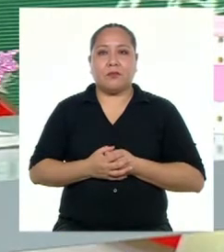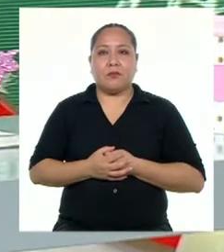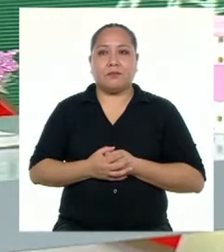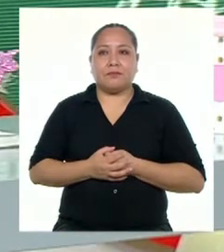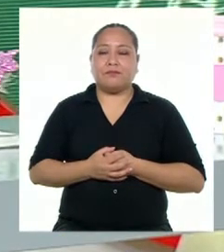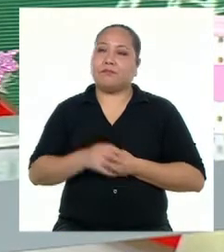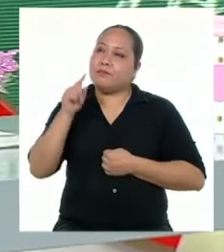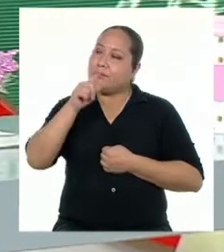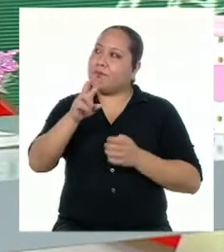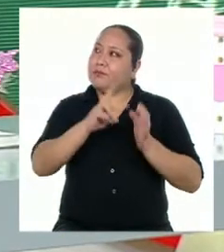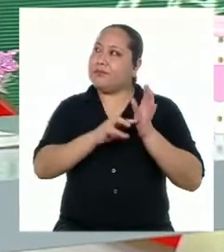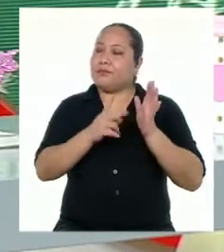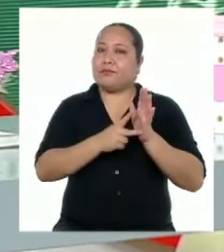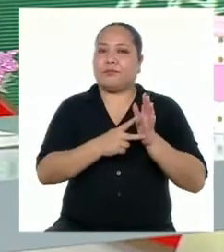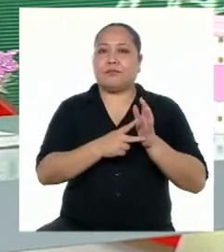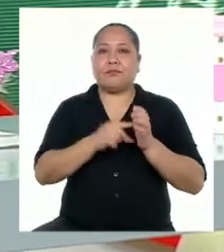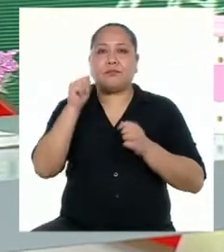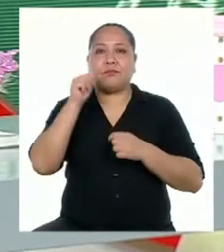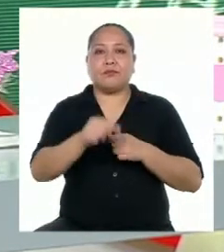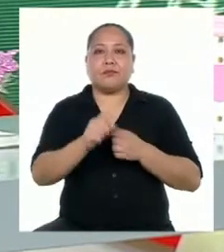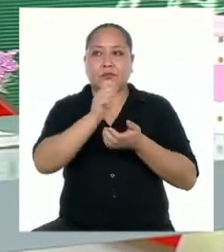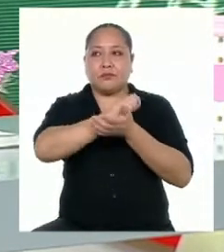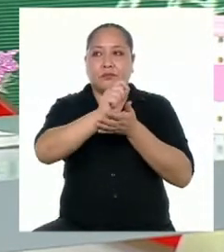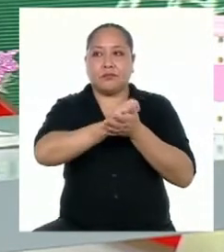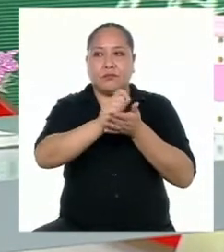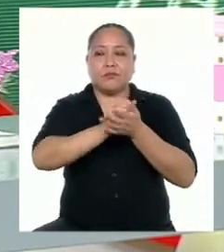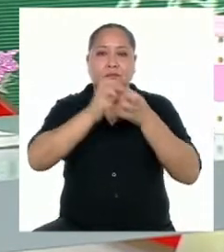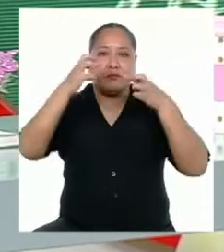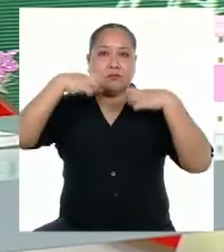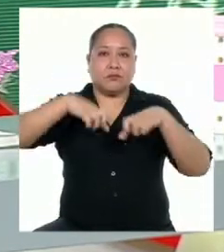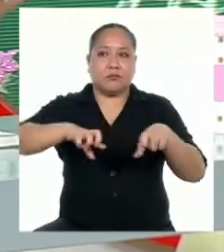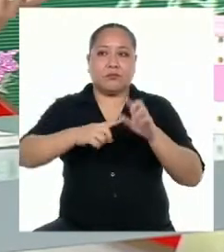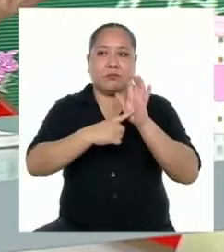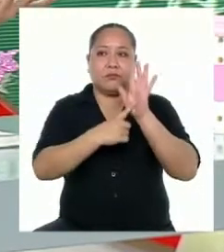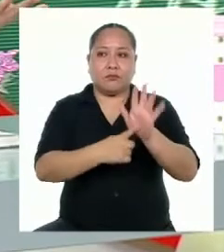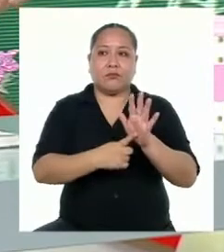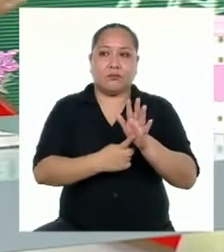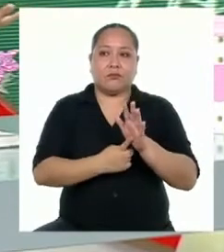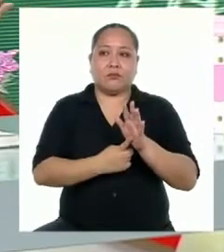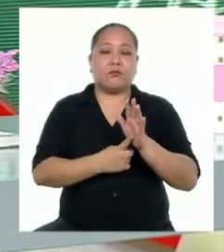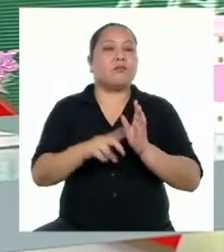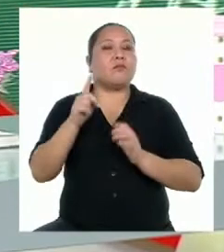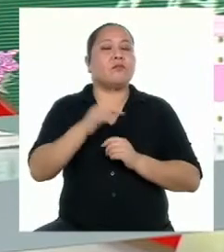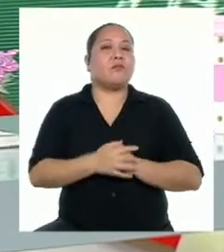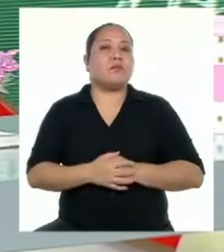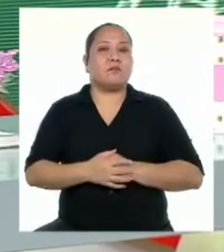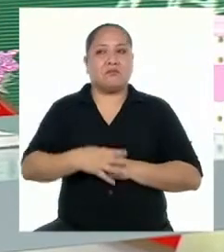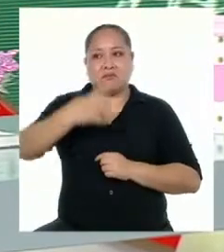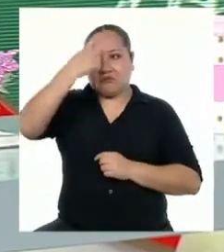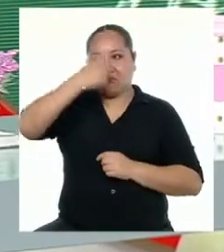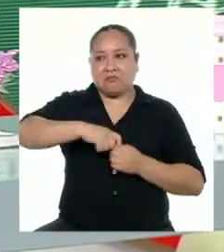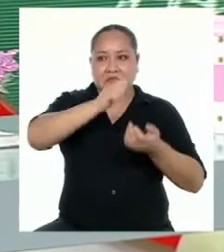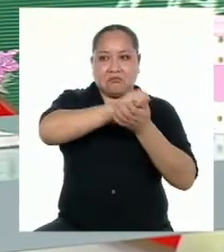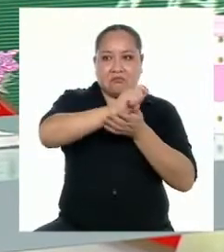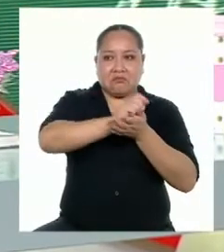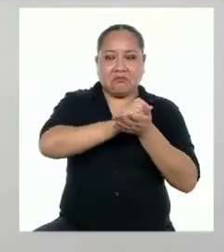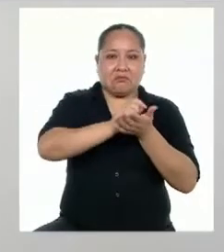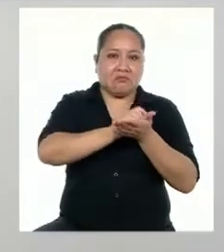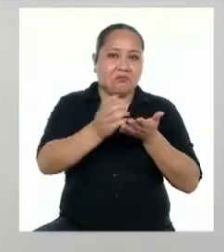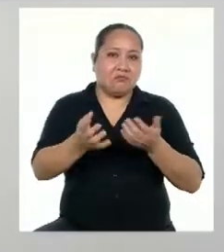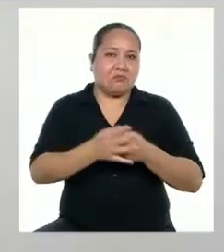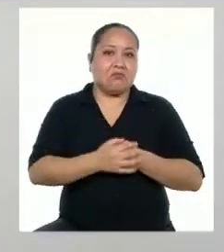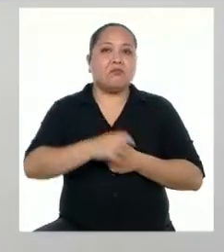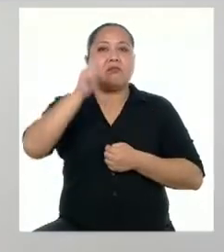Eso quiere decir que estamos ante un texto que nos permite expresarnos de manera personal como escritoras y escritores.